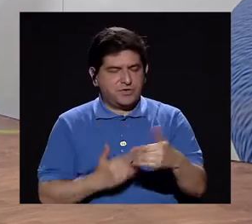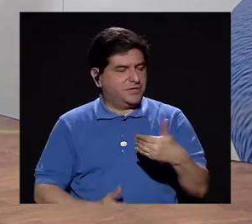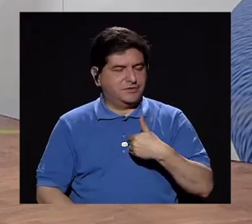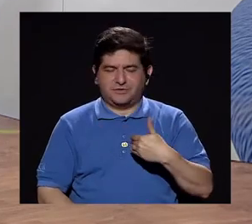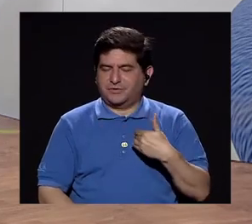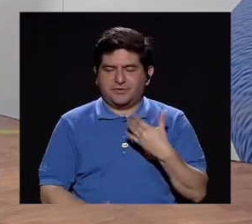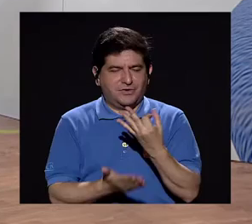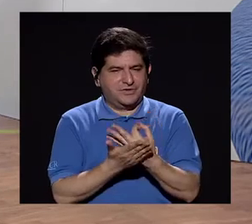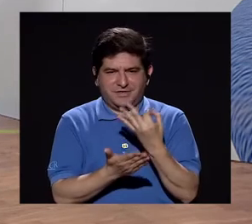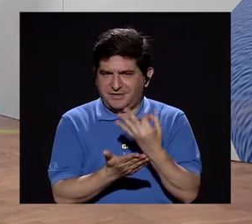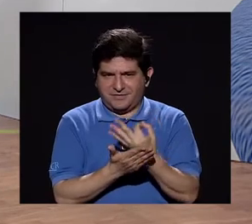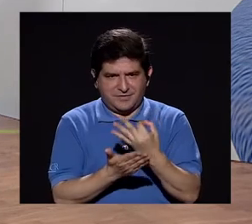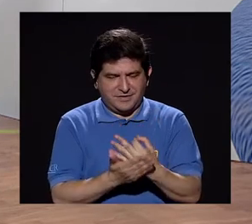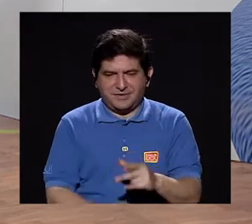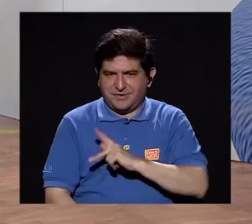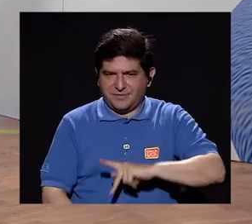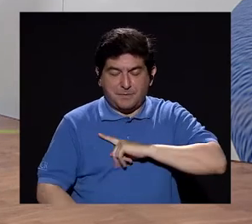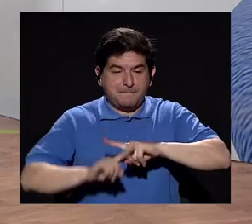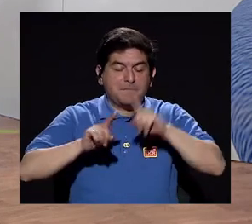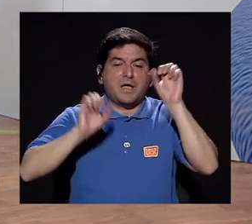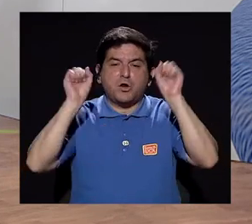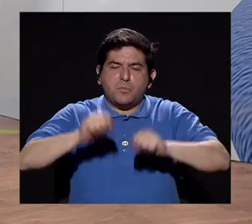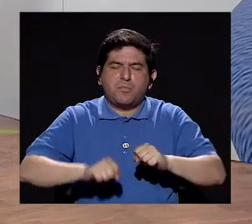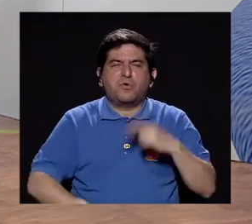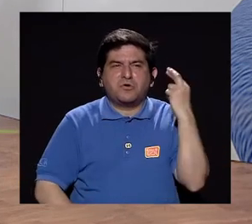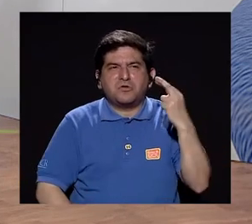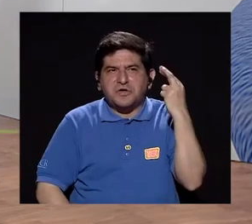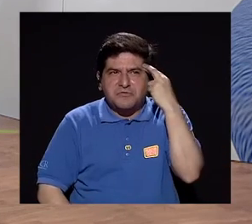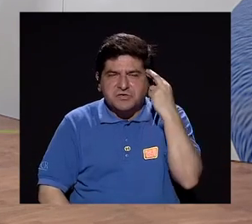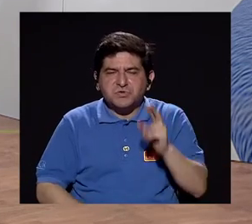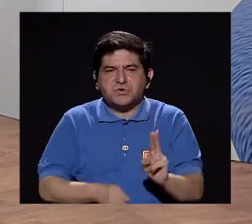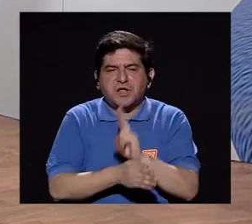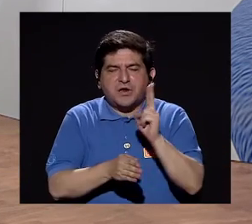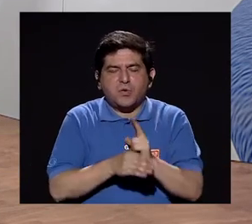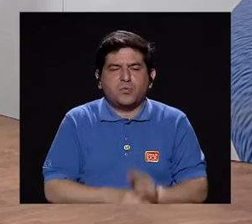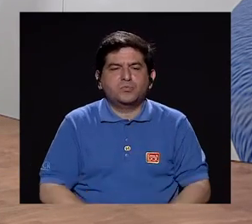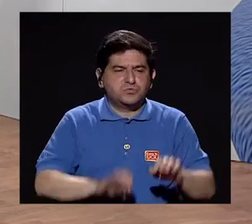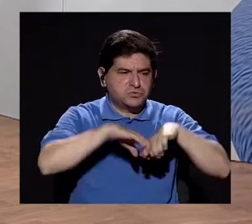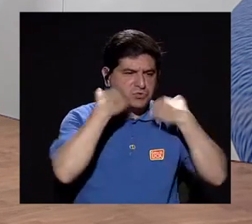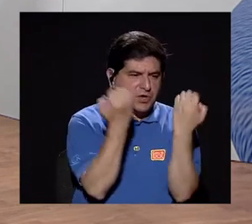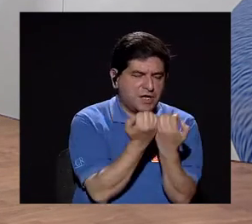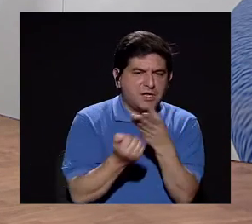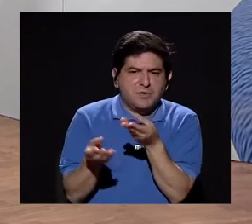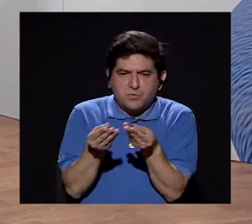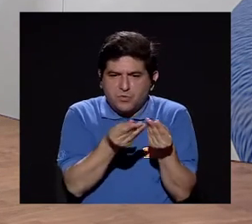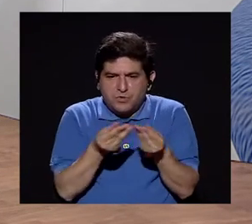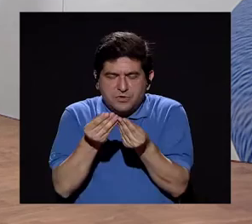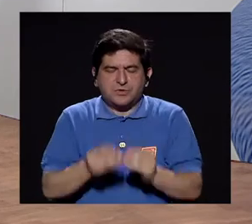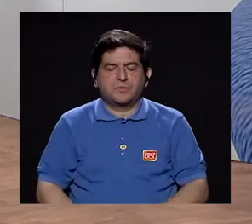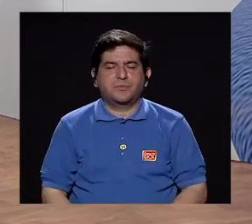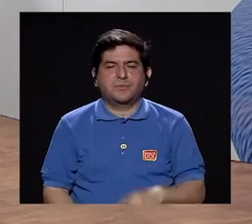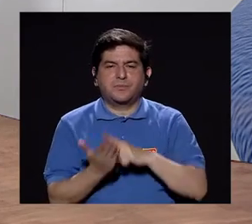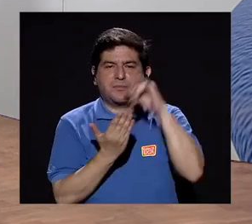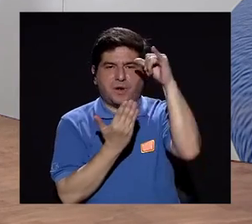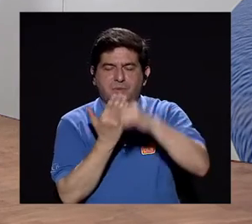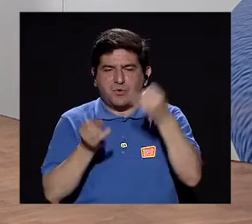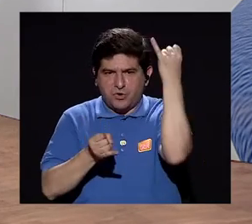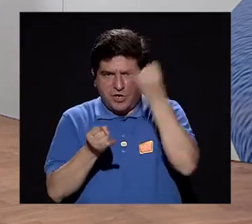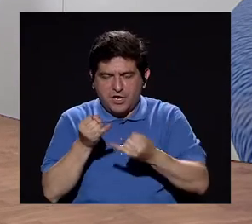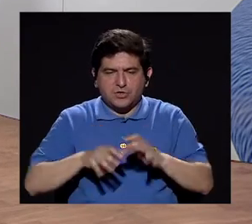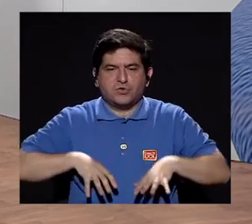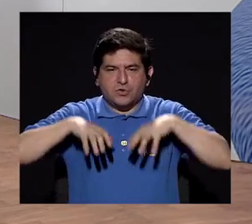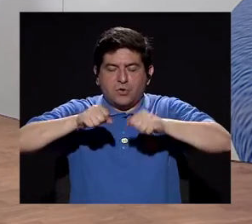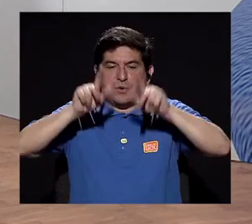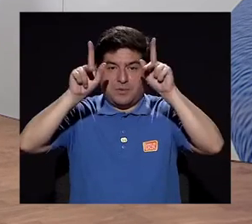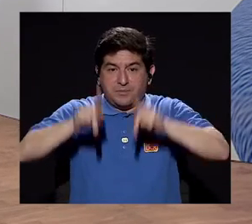financiamiento particular verdad pero se puede justificar el uso de los equipos los reactivos para dar apoyo a los proyectos finales de graduación que los